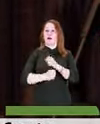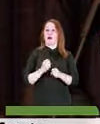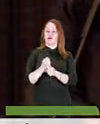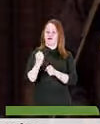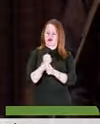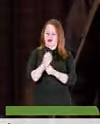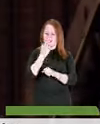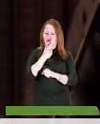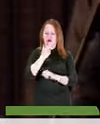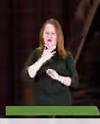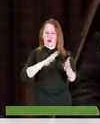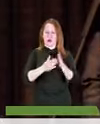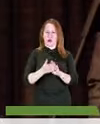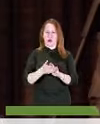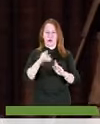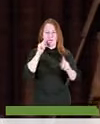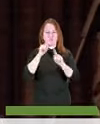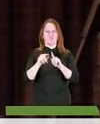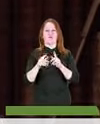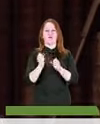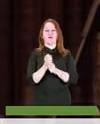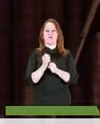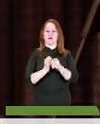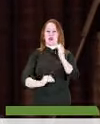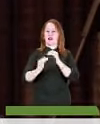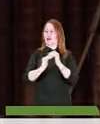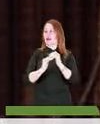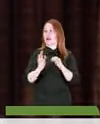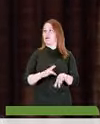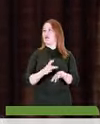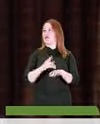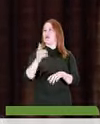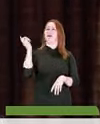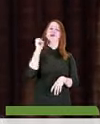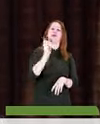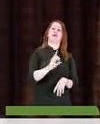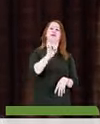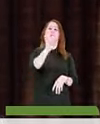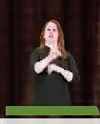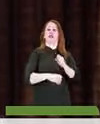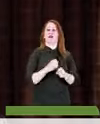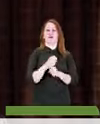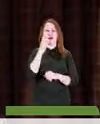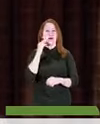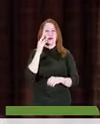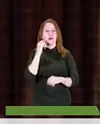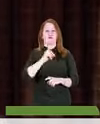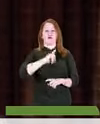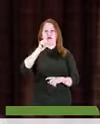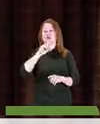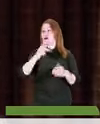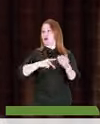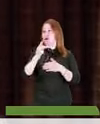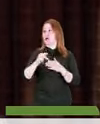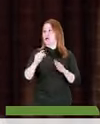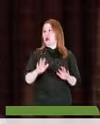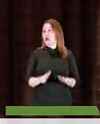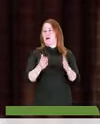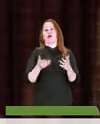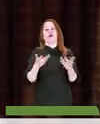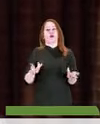trabajar por la comunidad y promover la equidad. Cuenta con más de 15 años de experiencia liderando proyectos de mejoramiento en áreas